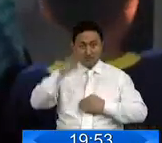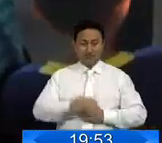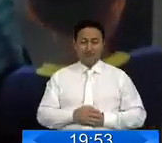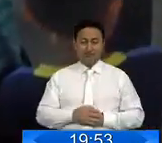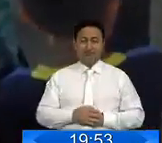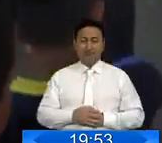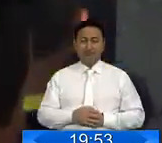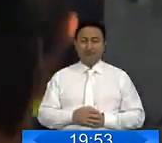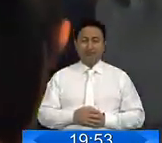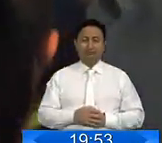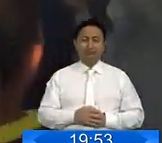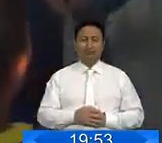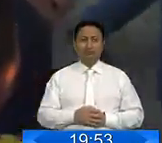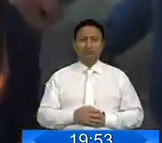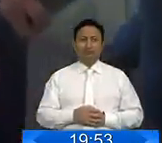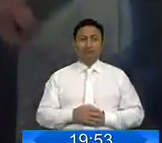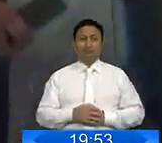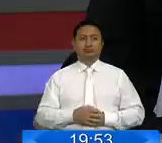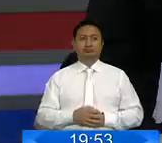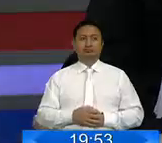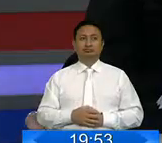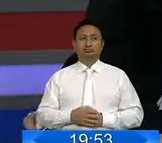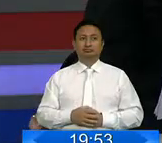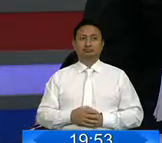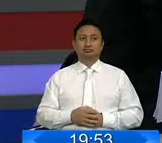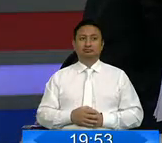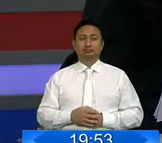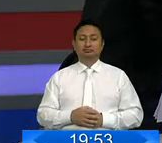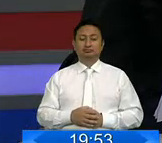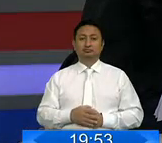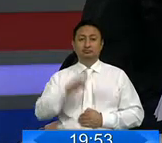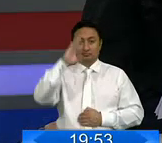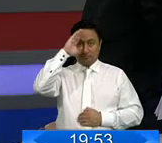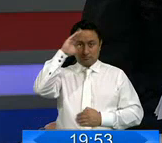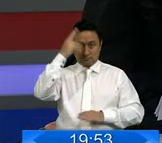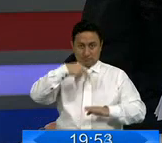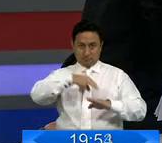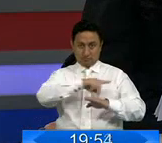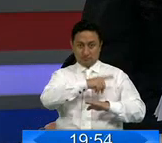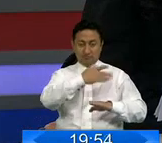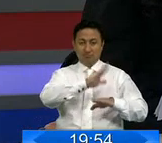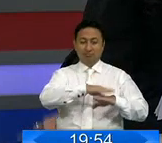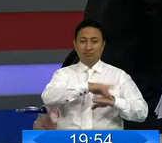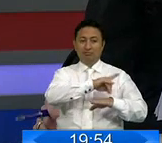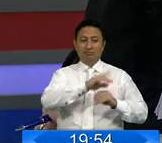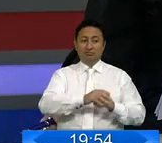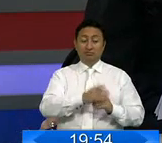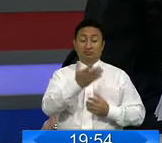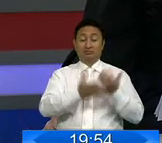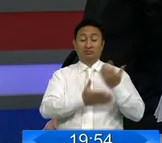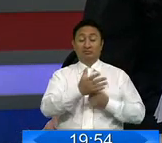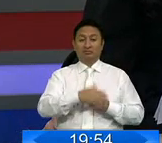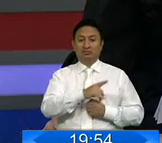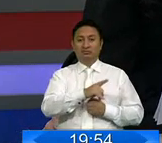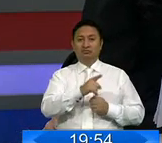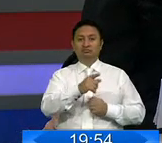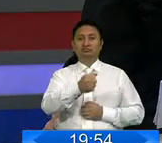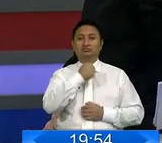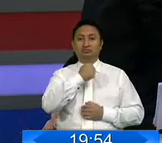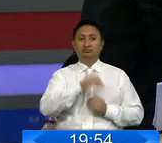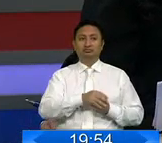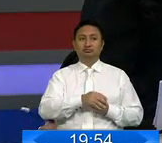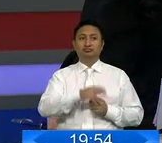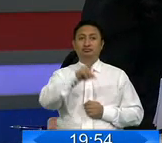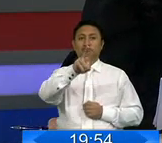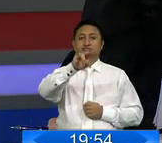Informó Carlos Julio Gurumendi. La Policía Nacional alertó sobre un posible atentado contra el periodista